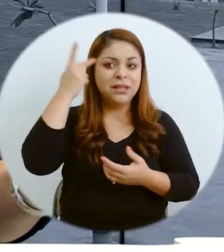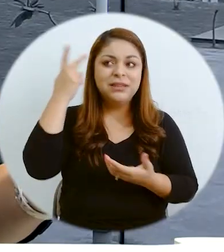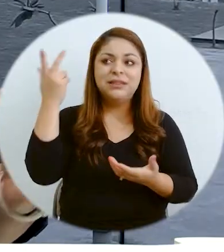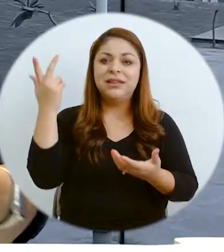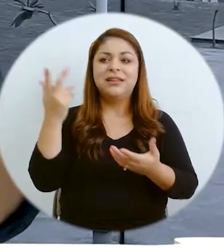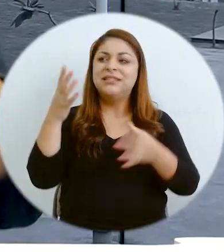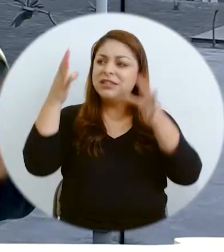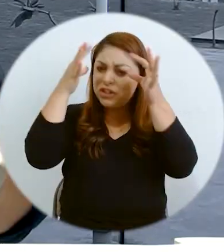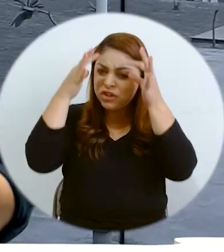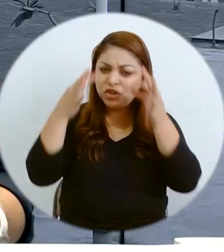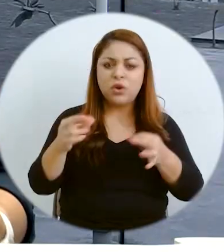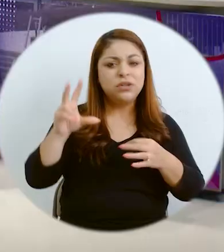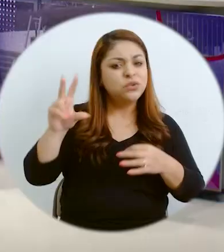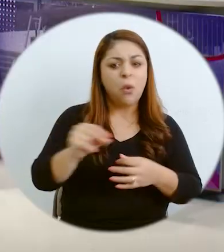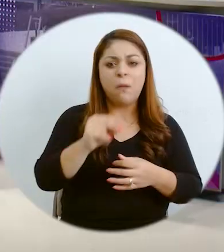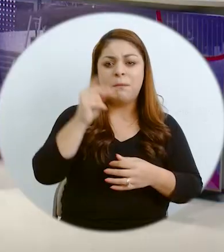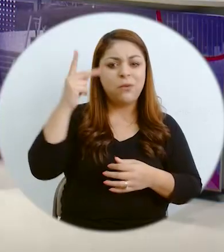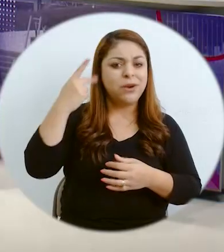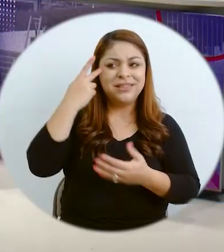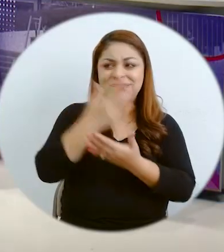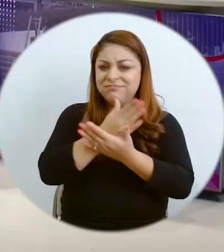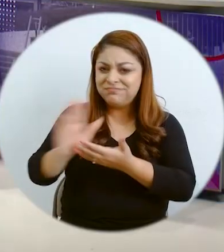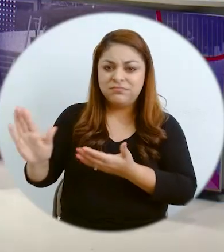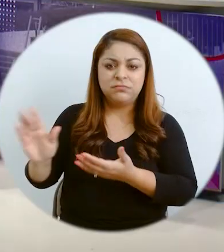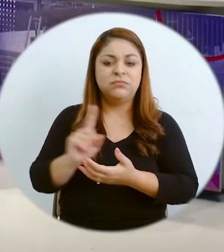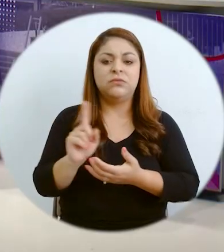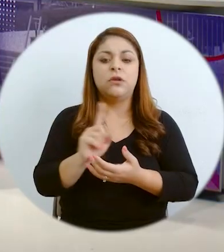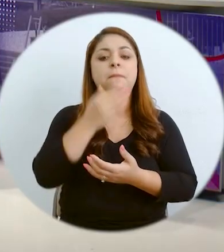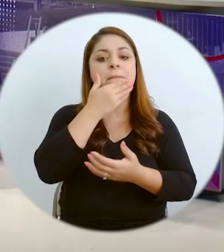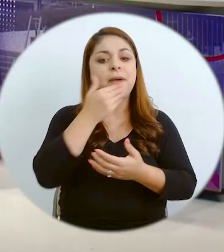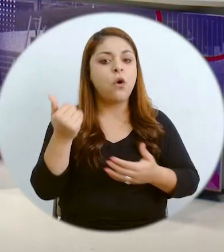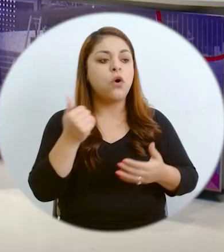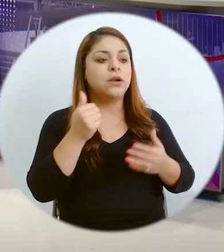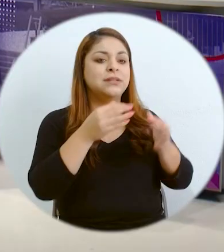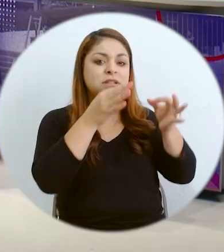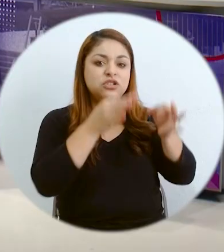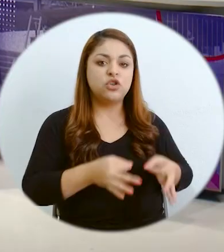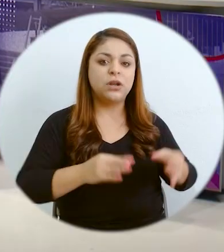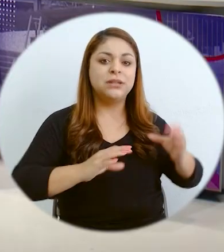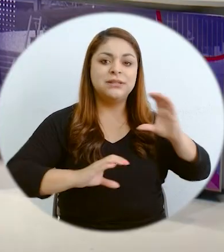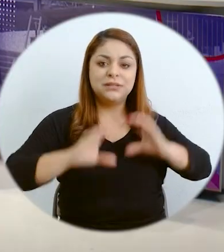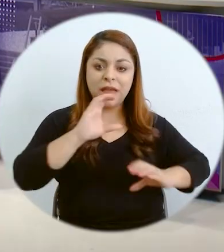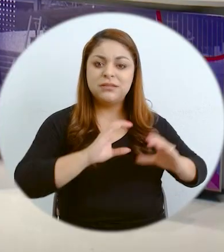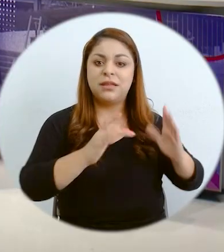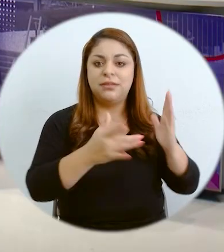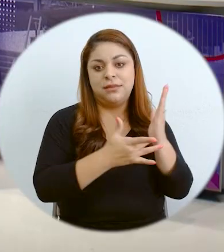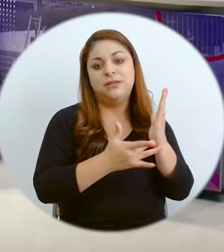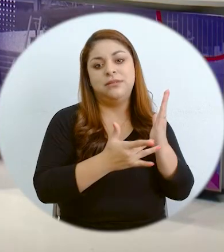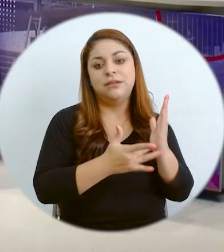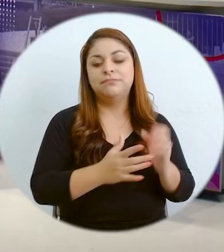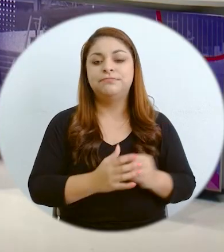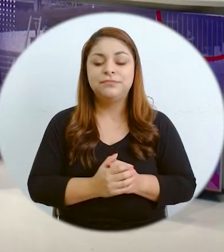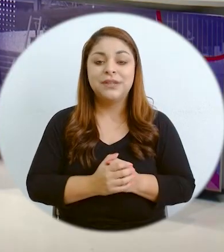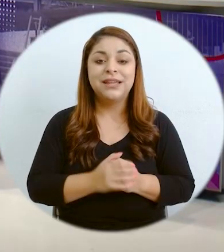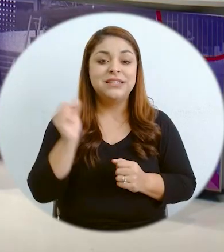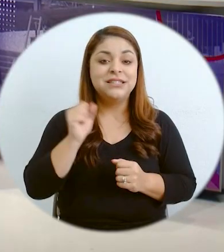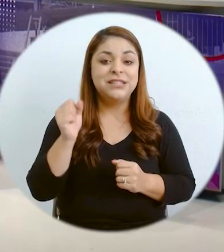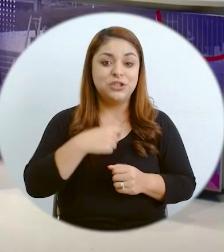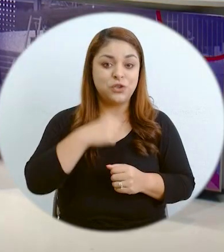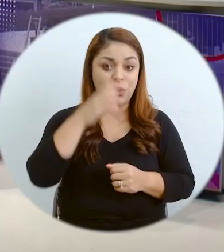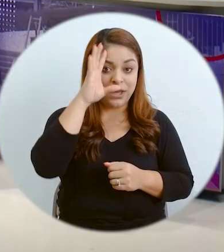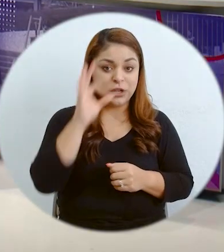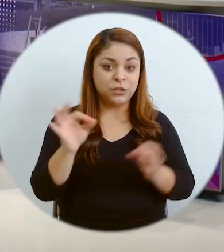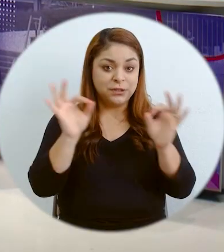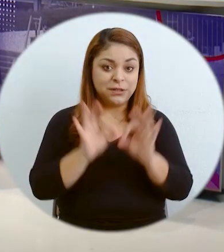eliminar la política, o que las decisiones no sean políticas, sino sean decisiones basadas en ciencia y técnica. Sí, yo conocimiento.